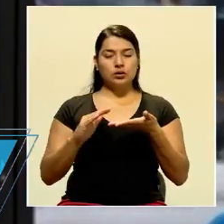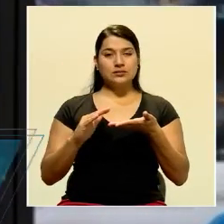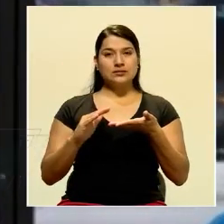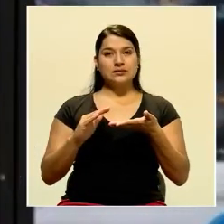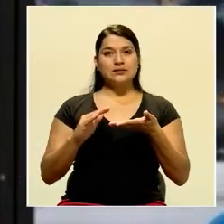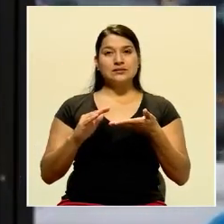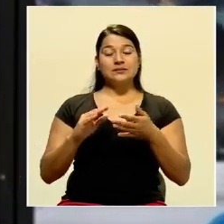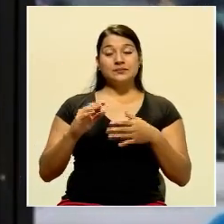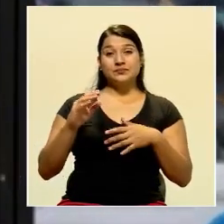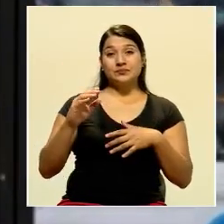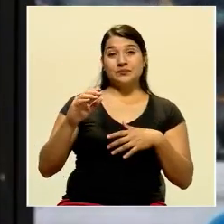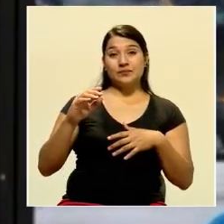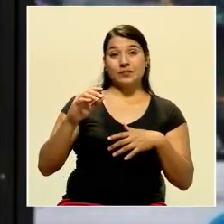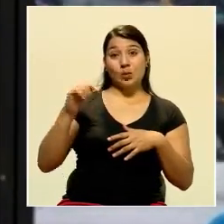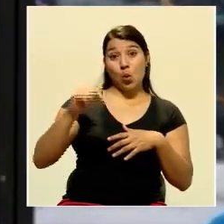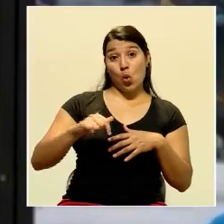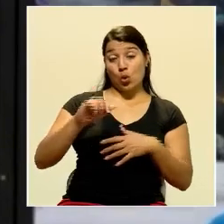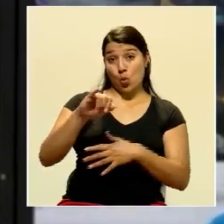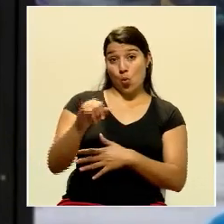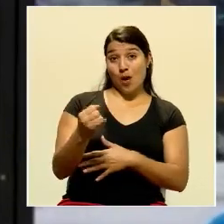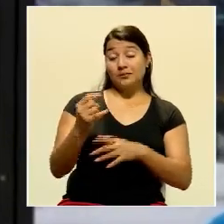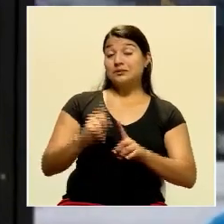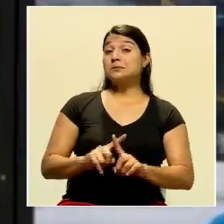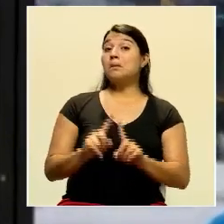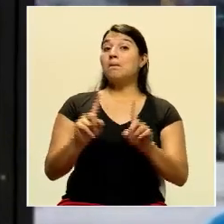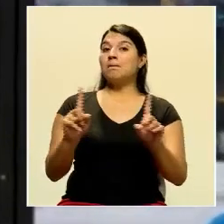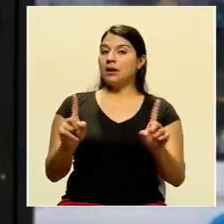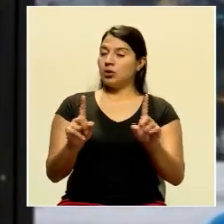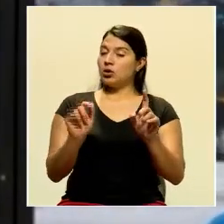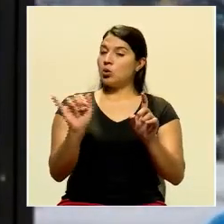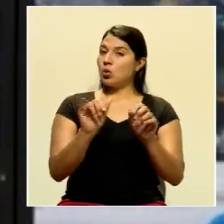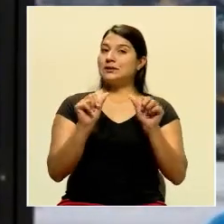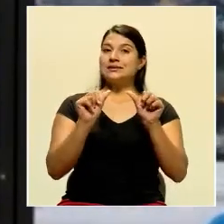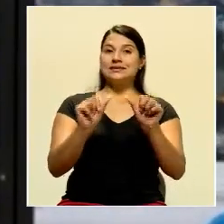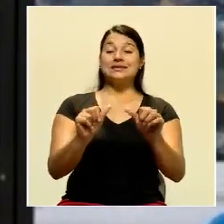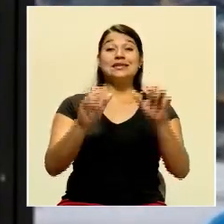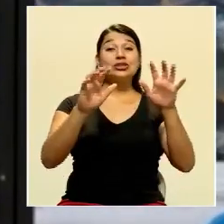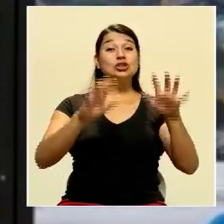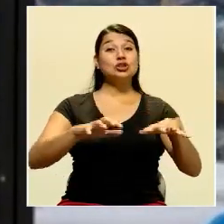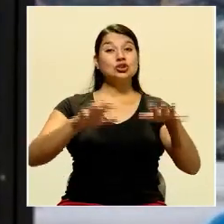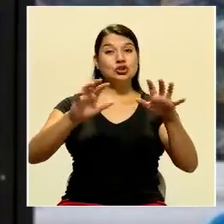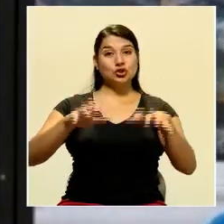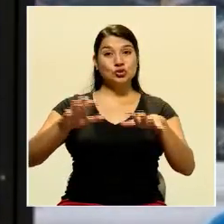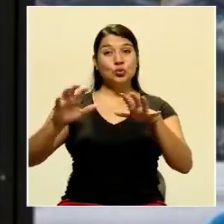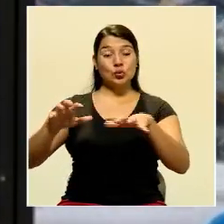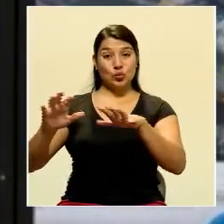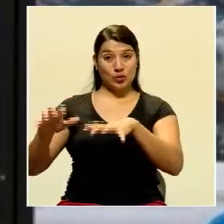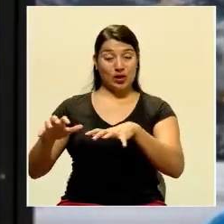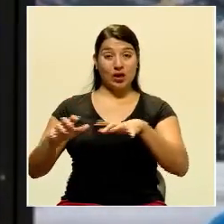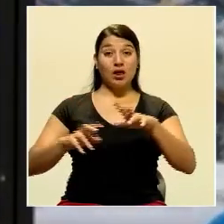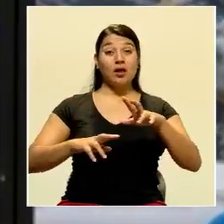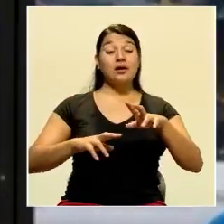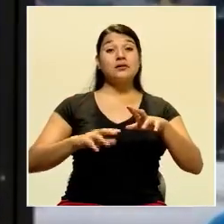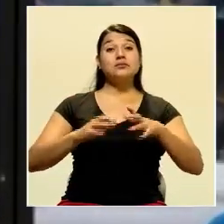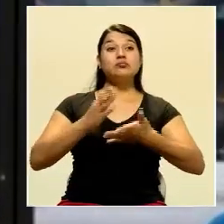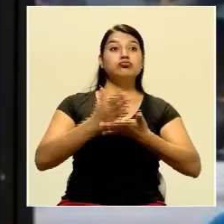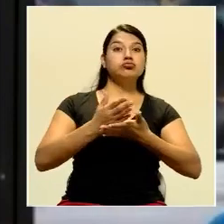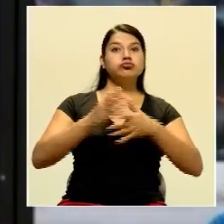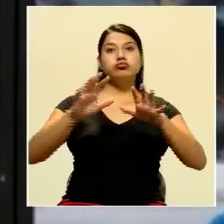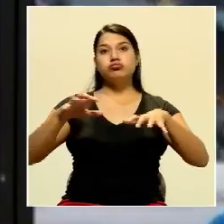largo de este jueves. Sin embargo, continuamos con condiciones atmosféricas bastante inestables